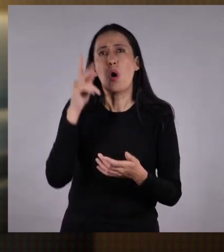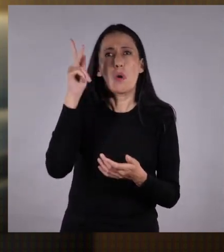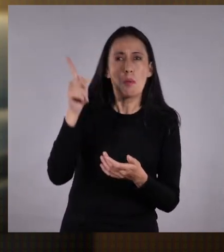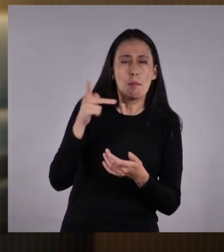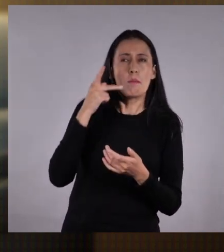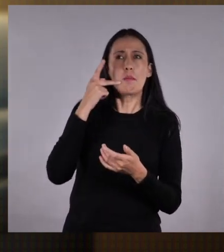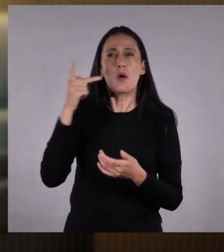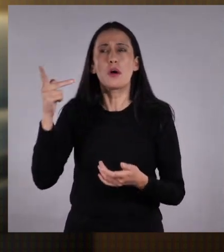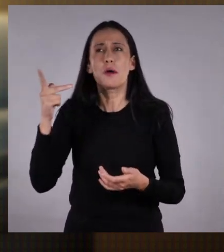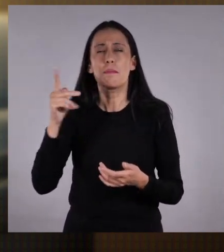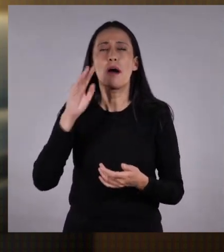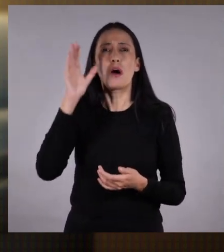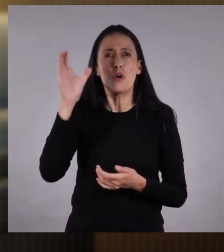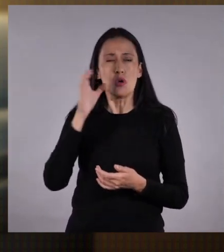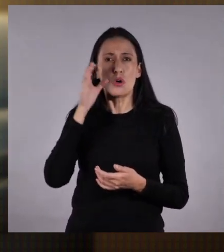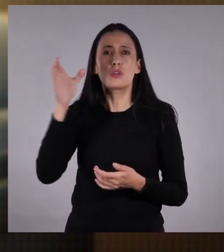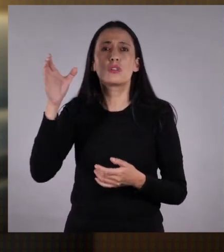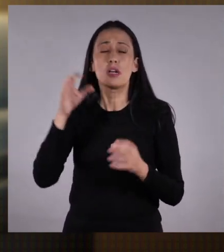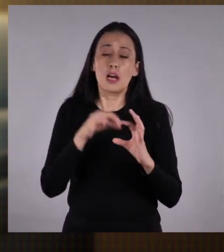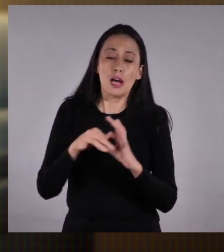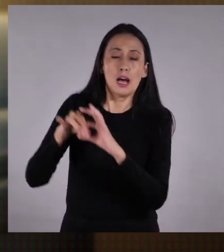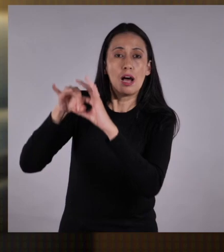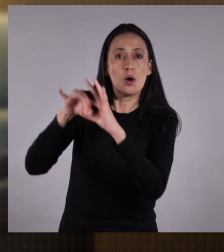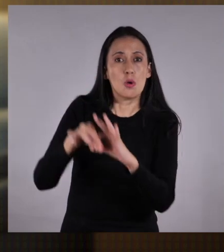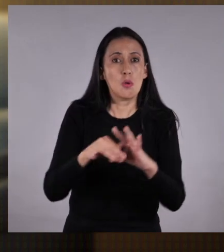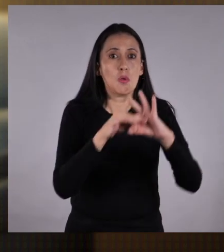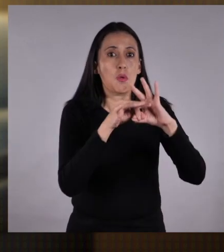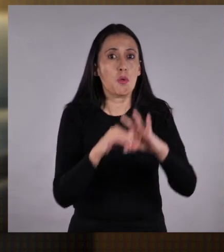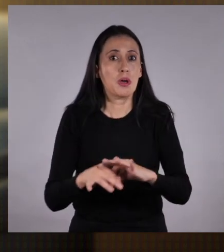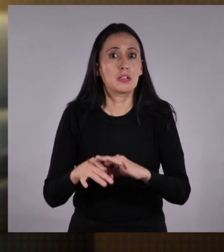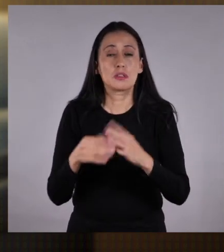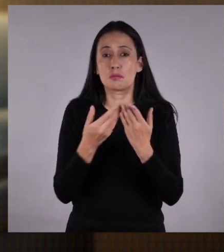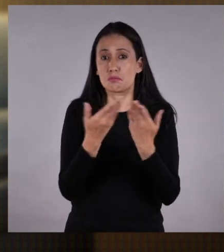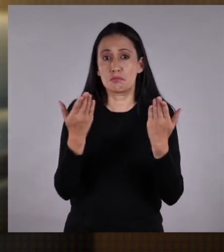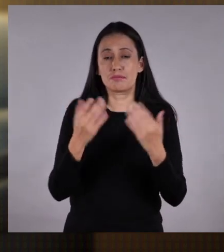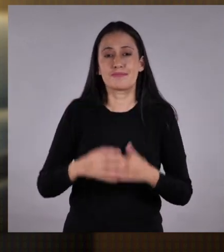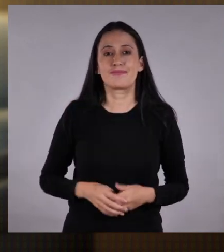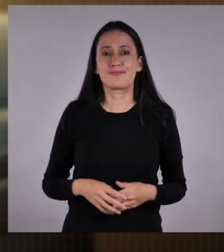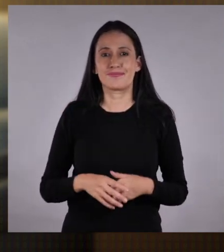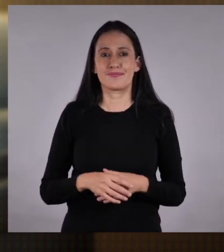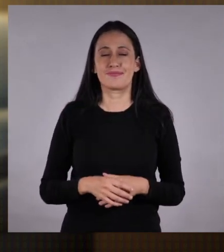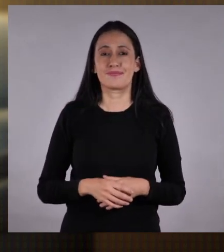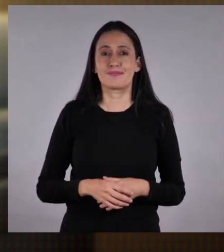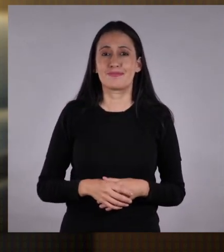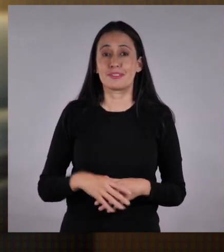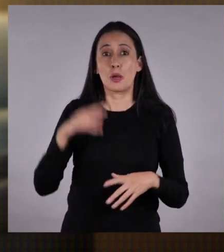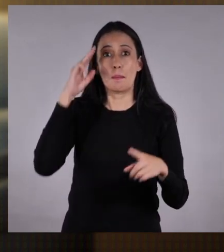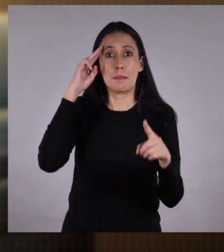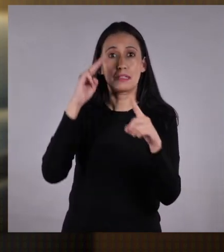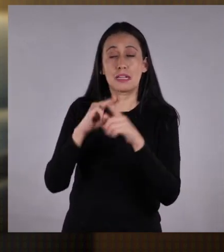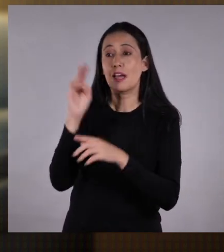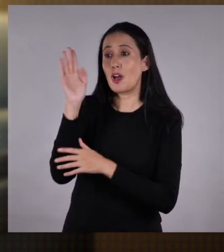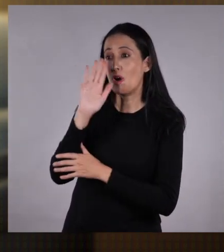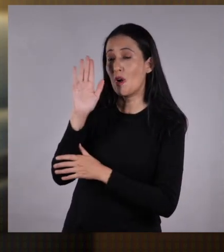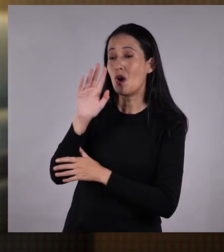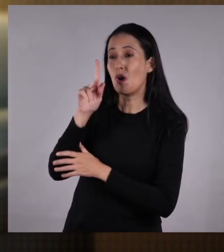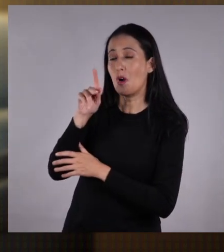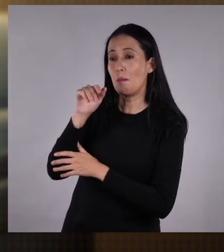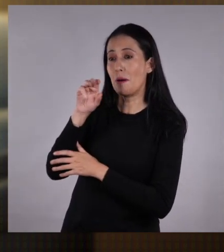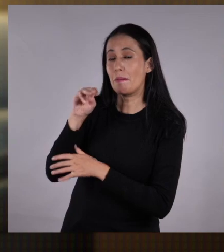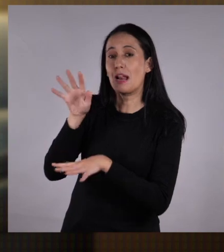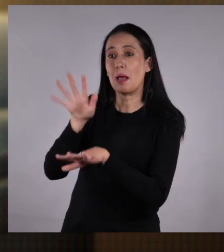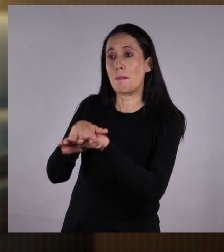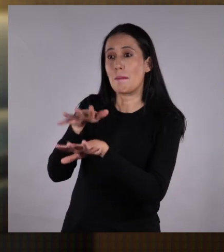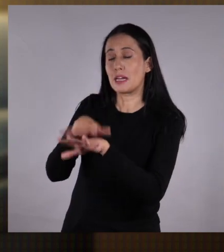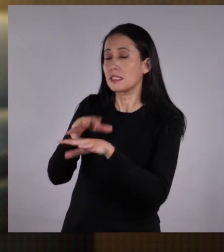cuento, lo que ustedes quieran. Hola Emi, soy Pamela Art de Machala y quería contarte que a mí el arte